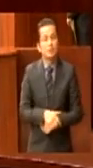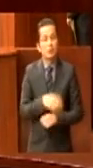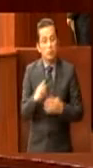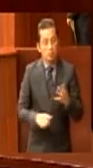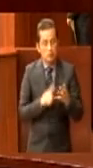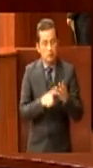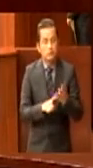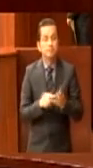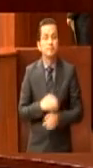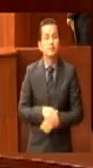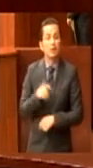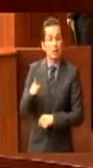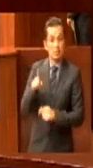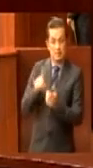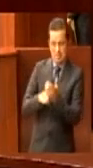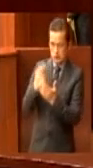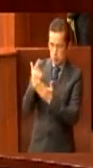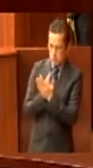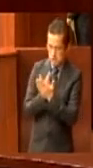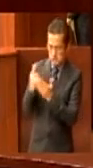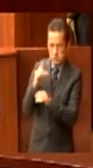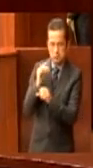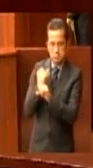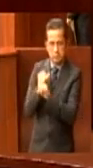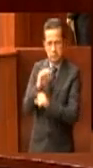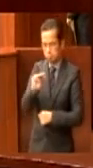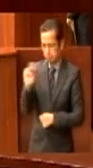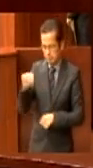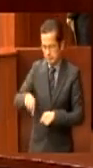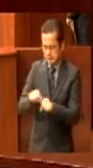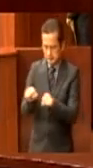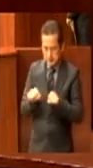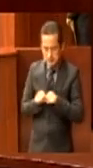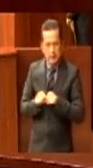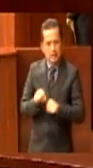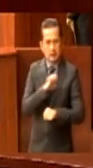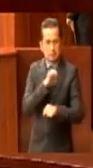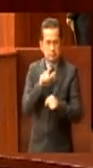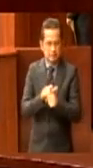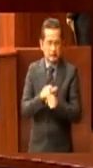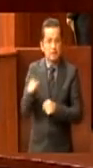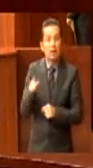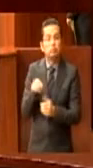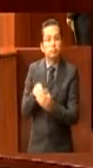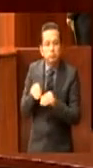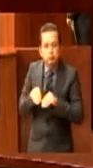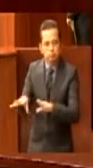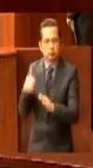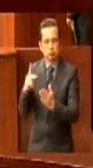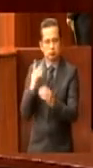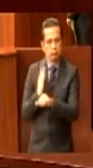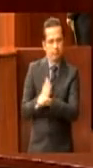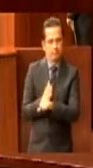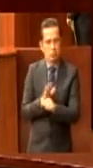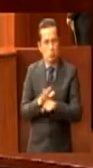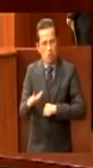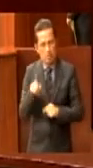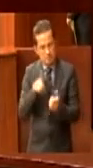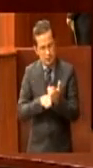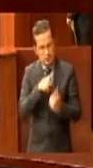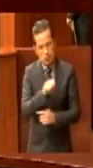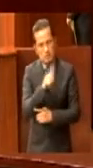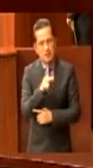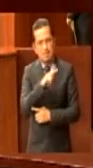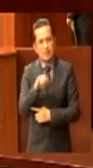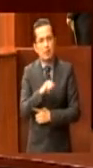publiques en la sentencia en la página de internet de esta sala regional especializada del tribunal electoral del